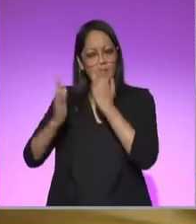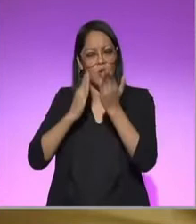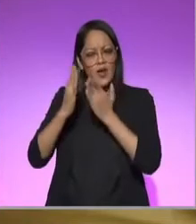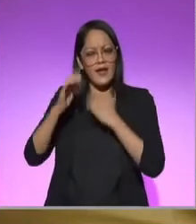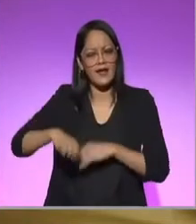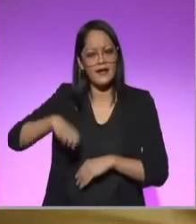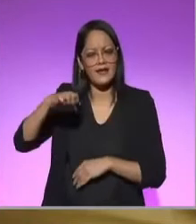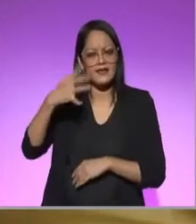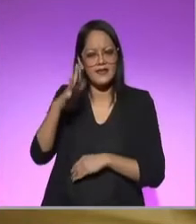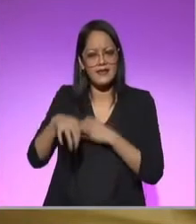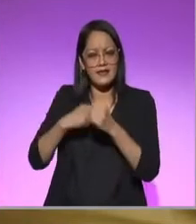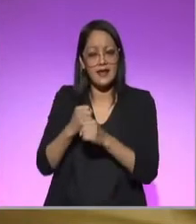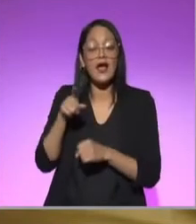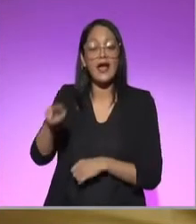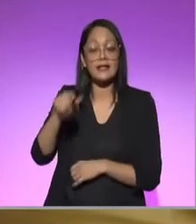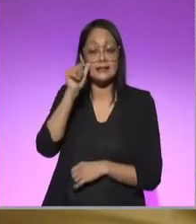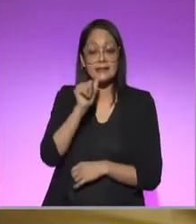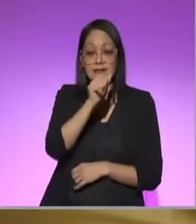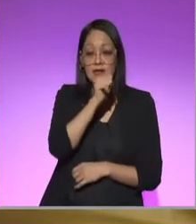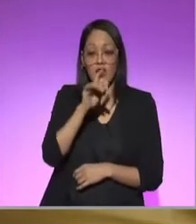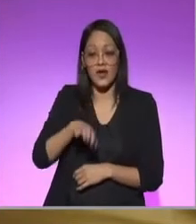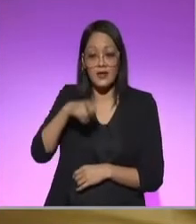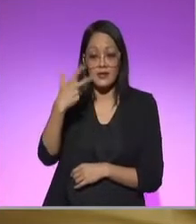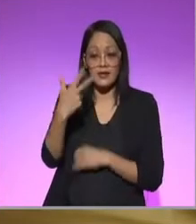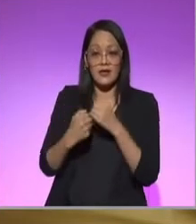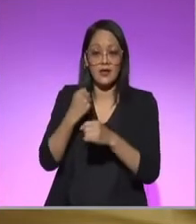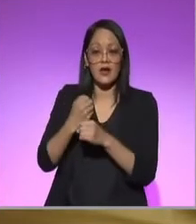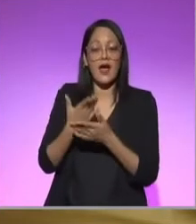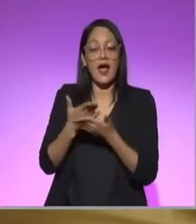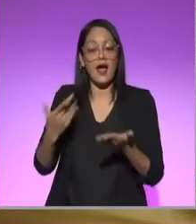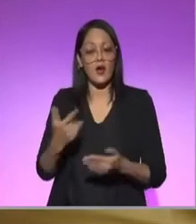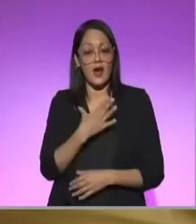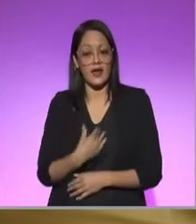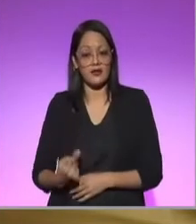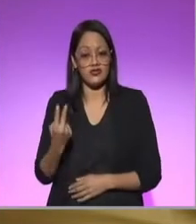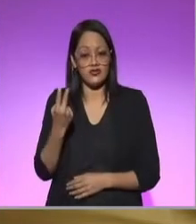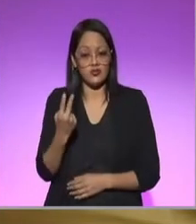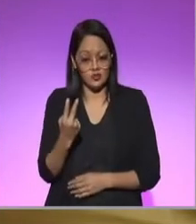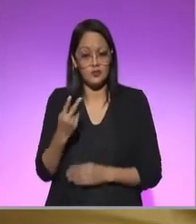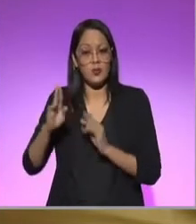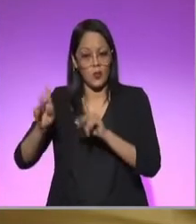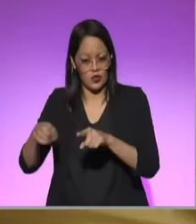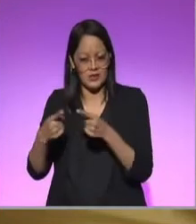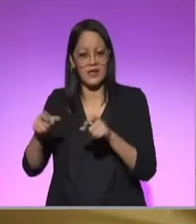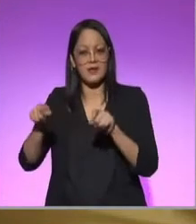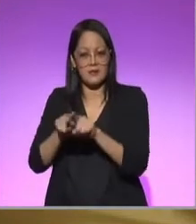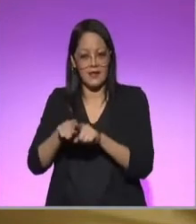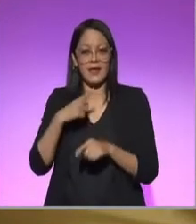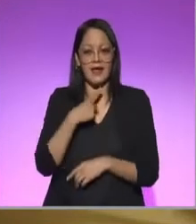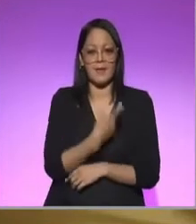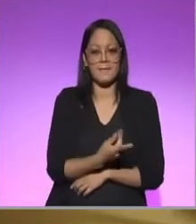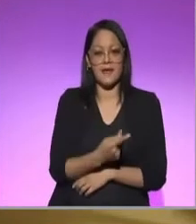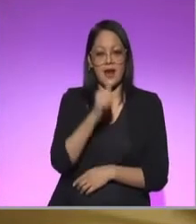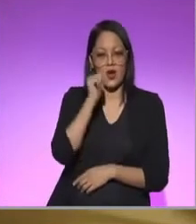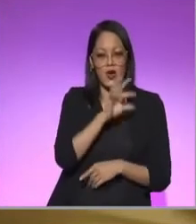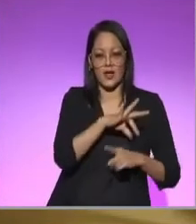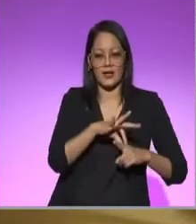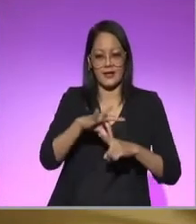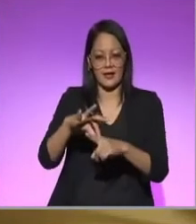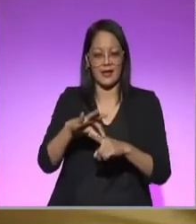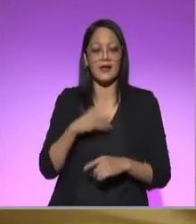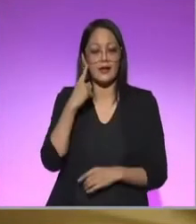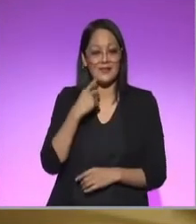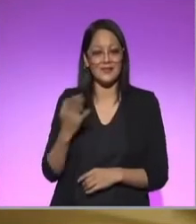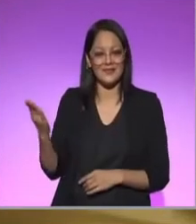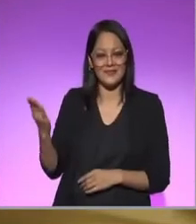habiendo quedado ciego desde los 8. Ahora tiene 2 hijos músicos y un perro guía. Escuchamos Hace tiempo, preludio y